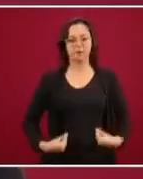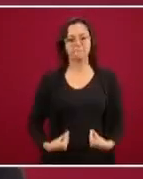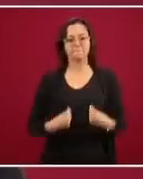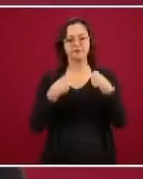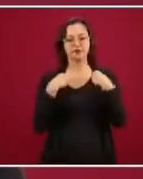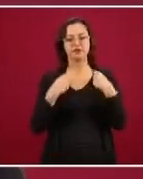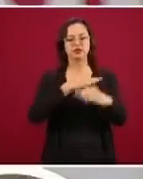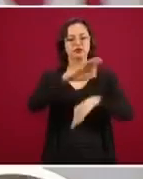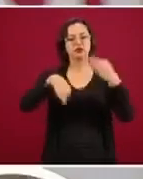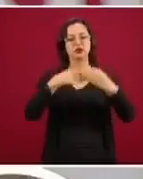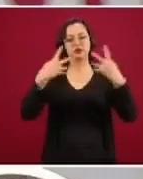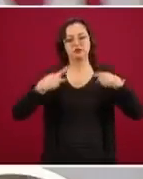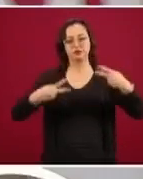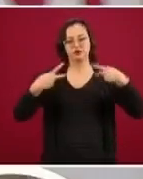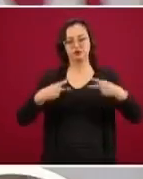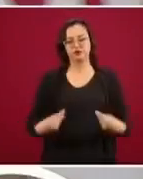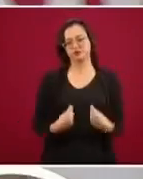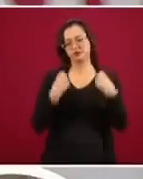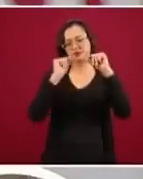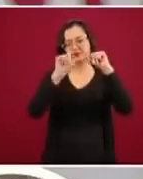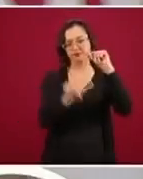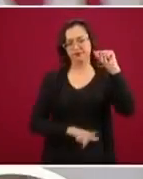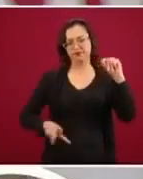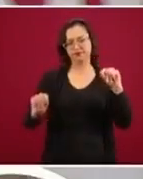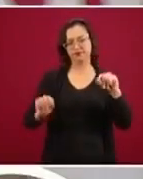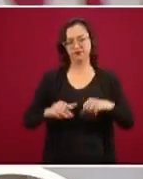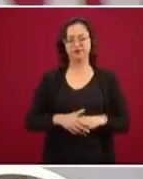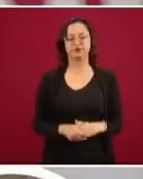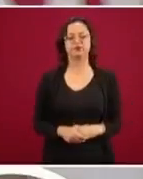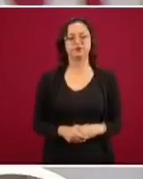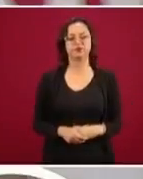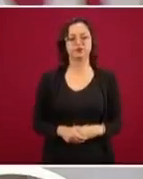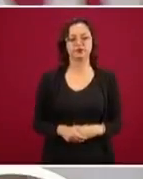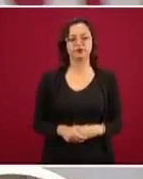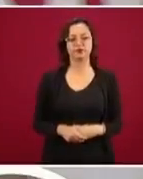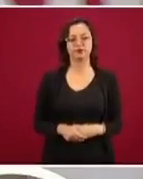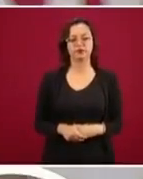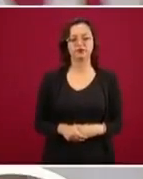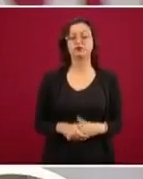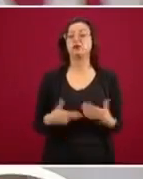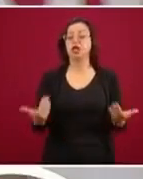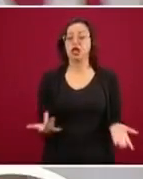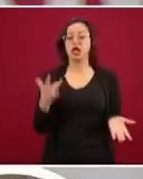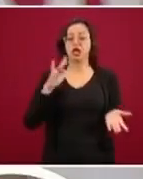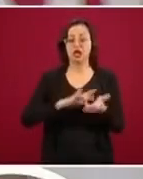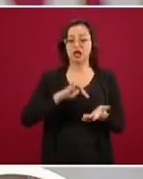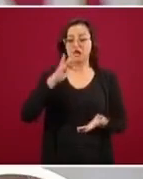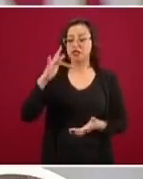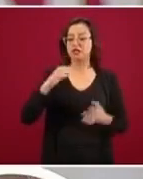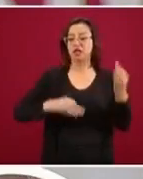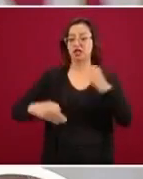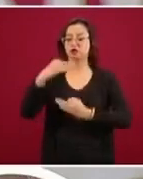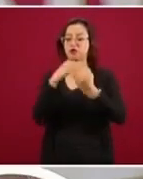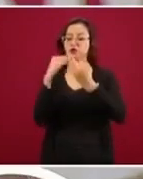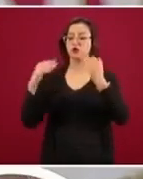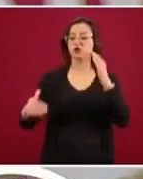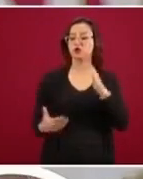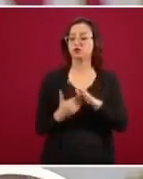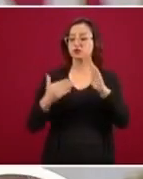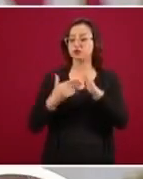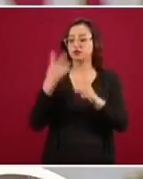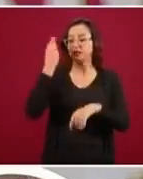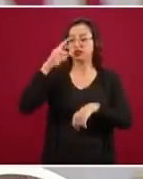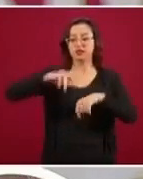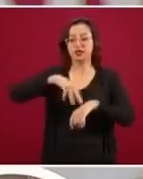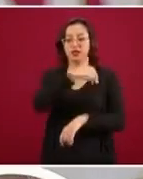persona que habita esta gran nación aprovecho para agradecer a los miembros de la mesa directiva y en particular al